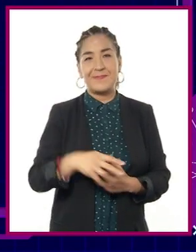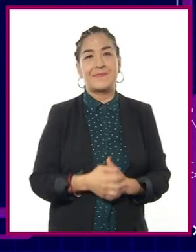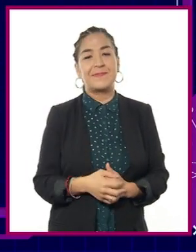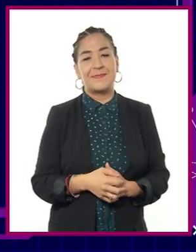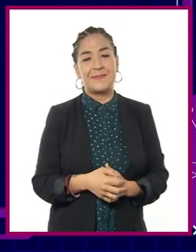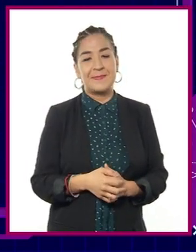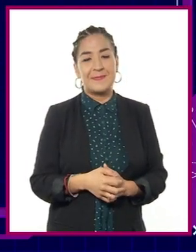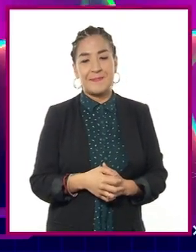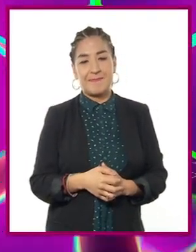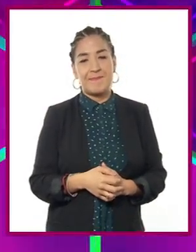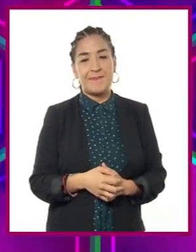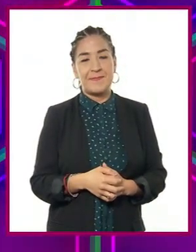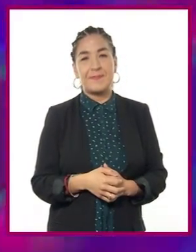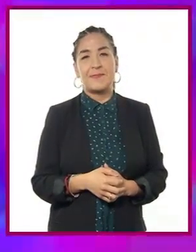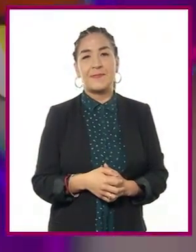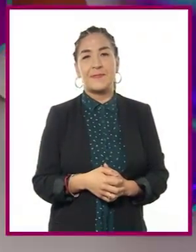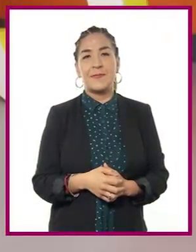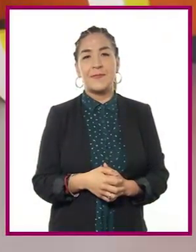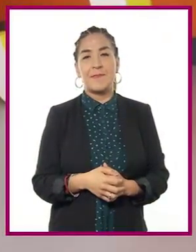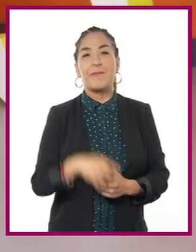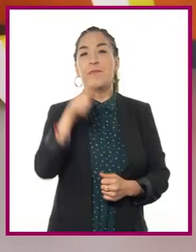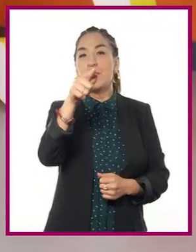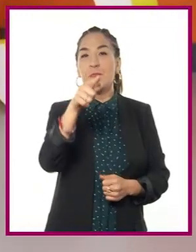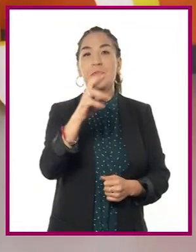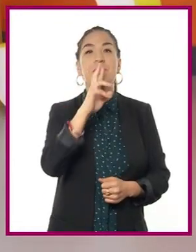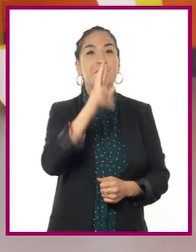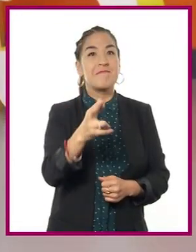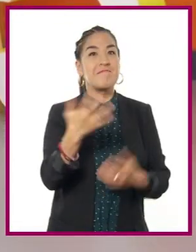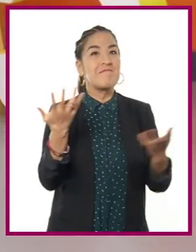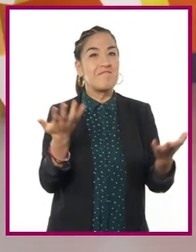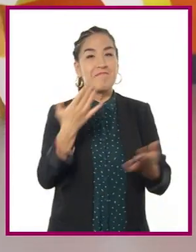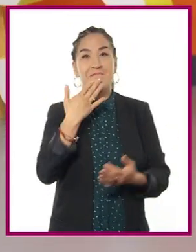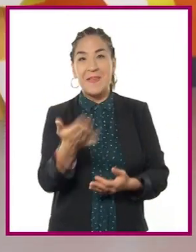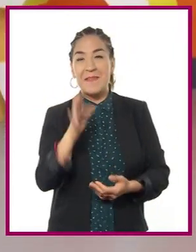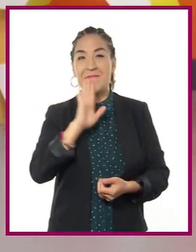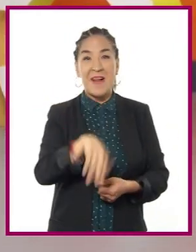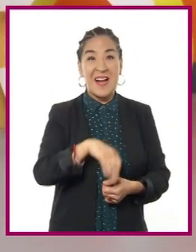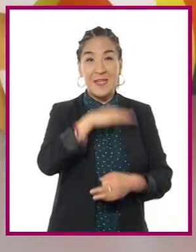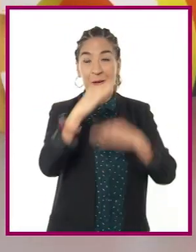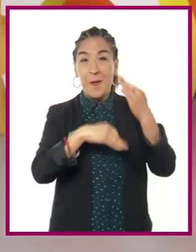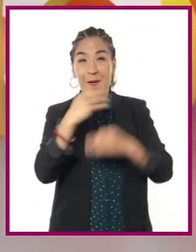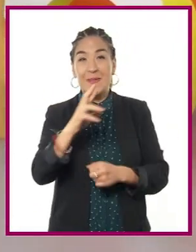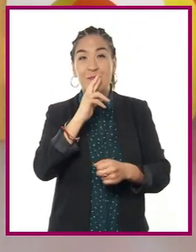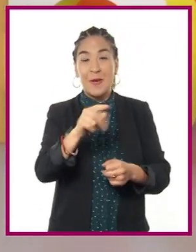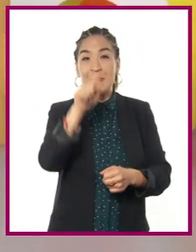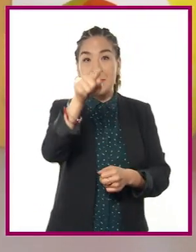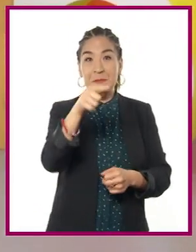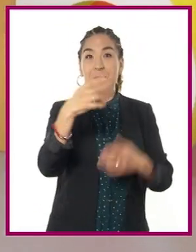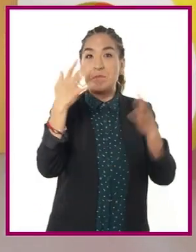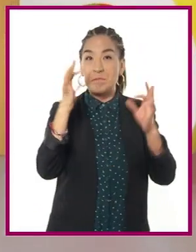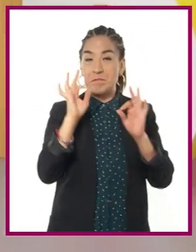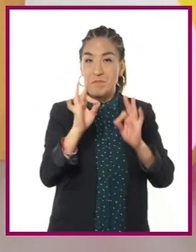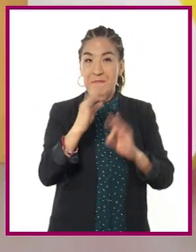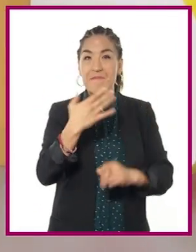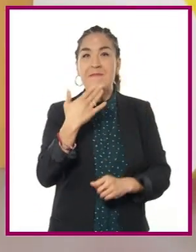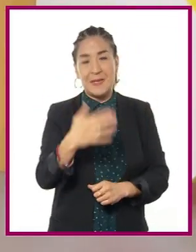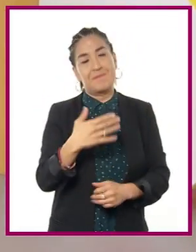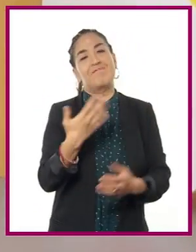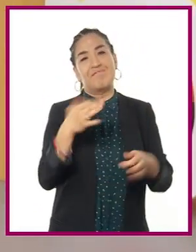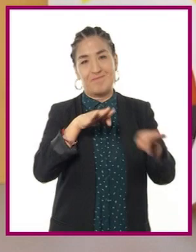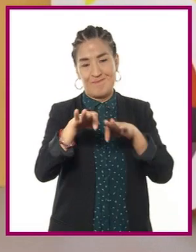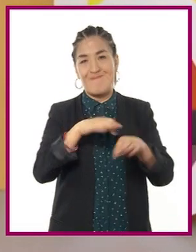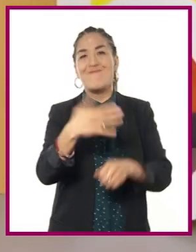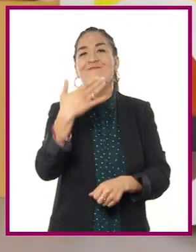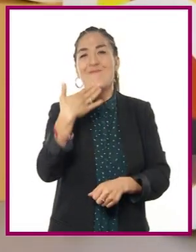verdadero. ¿Cuál fue su resultado? Si todas las respuestas fueron correctas, buen